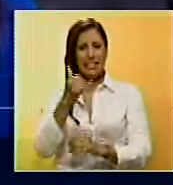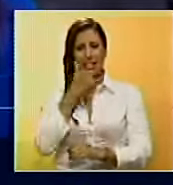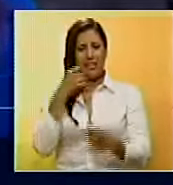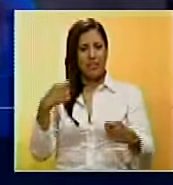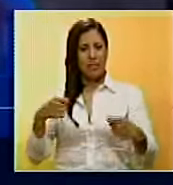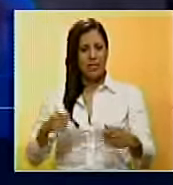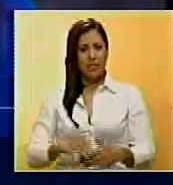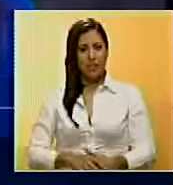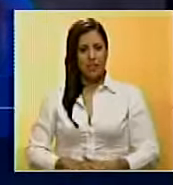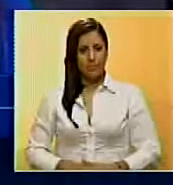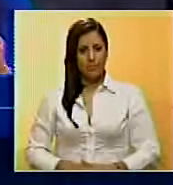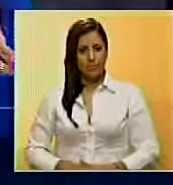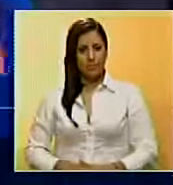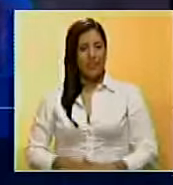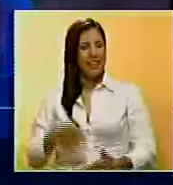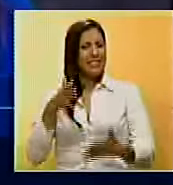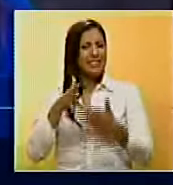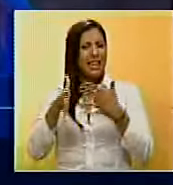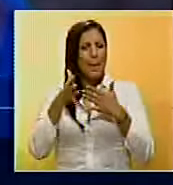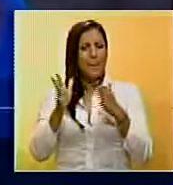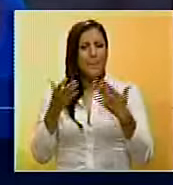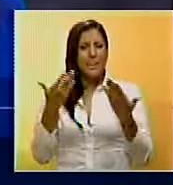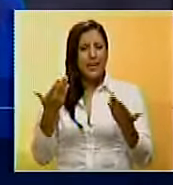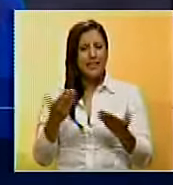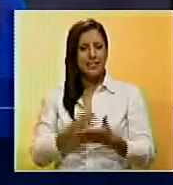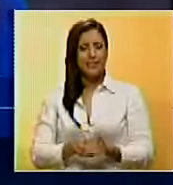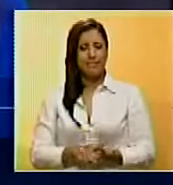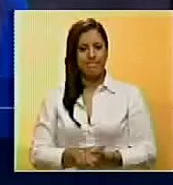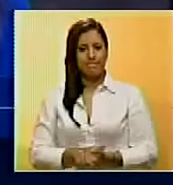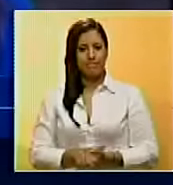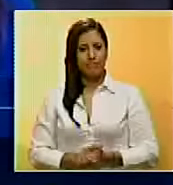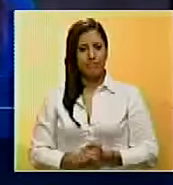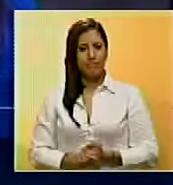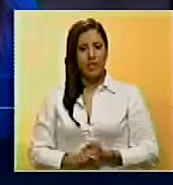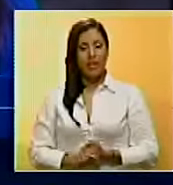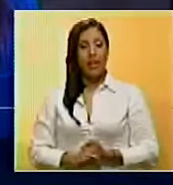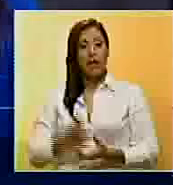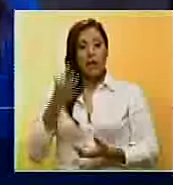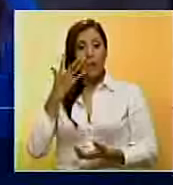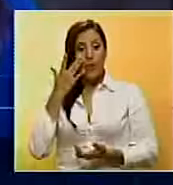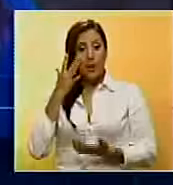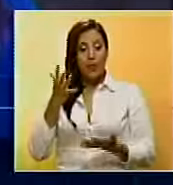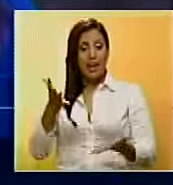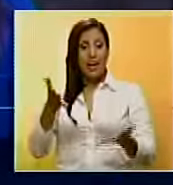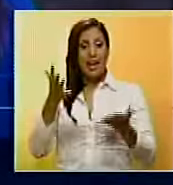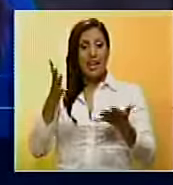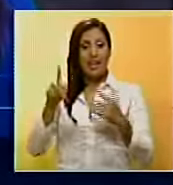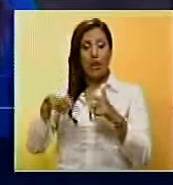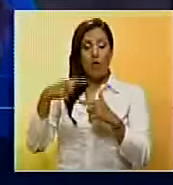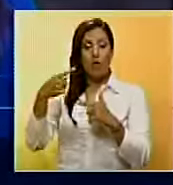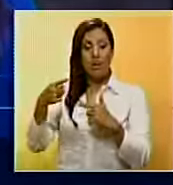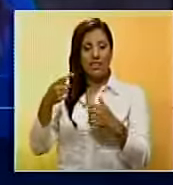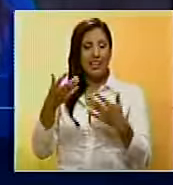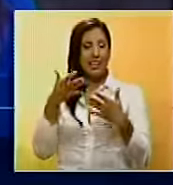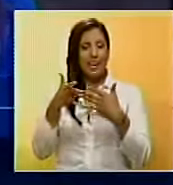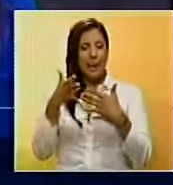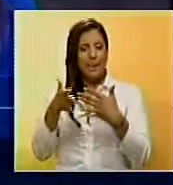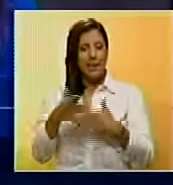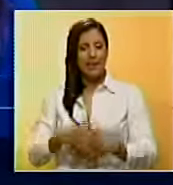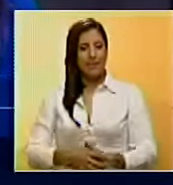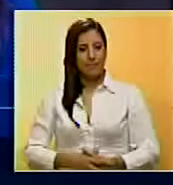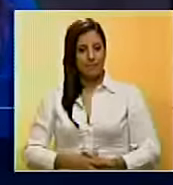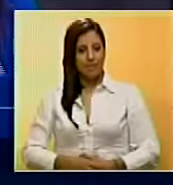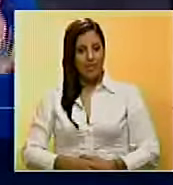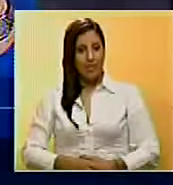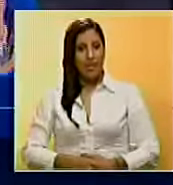errónea. ¿Qué ocurriría en el caso de que triunfe esta ofensiva? ¿Qué